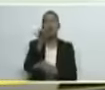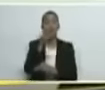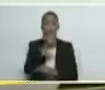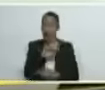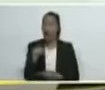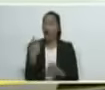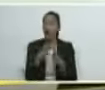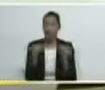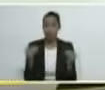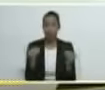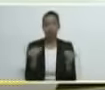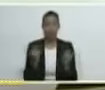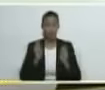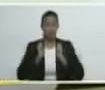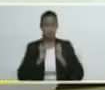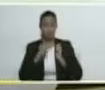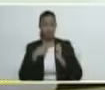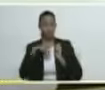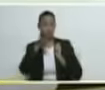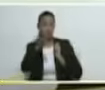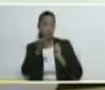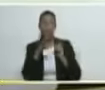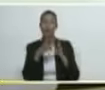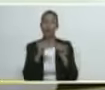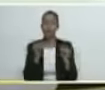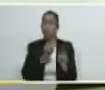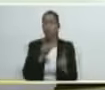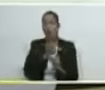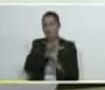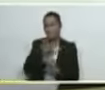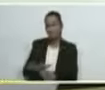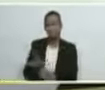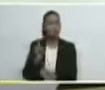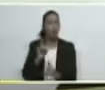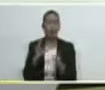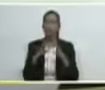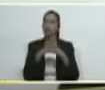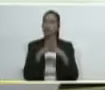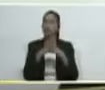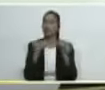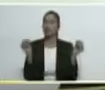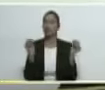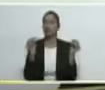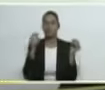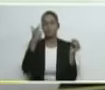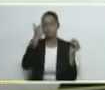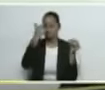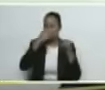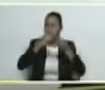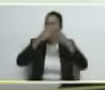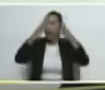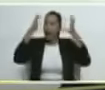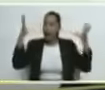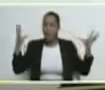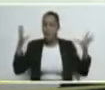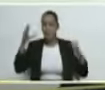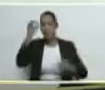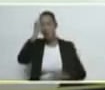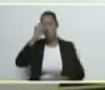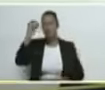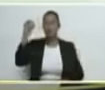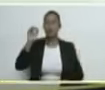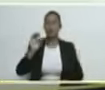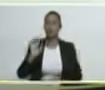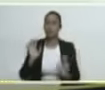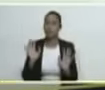todos, sin exclusiones, con el más amplio criterio de gobierno y consolidando una de las cosas que, a pesar